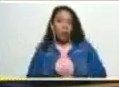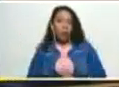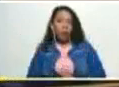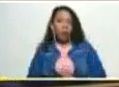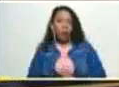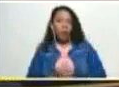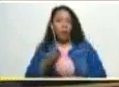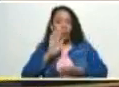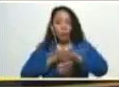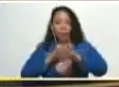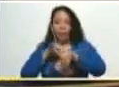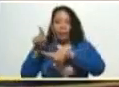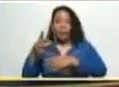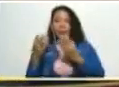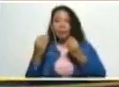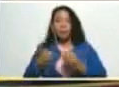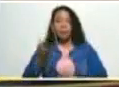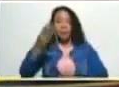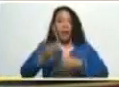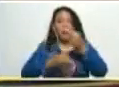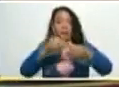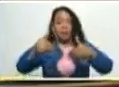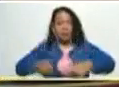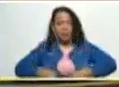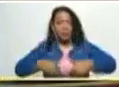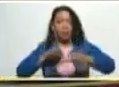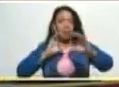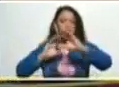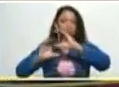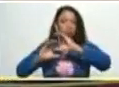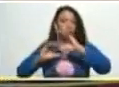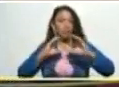y por eso es tan importante hacer un esfuerzo comunicacional